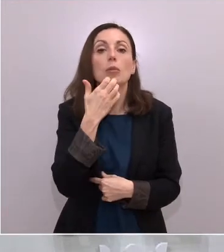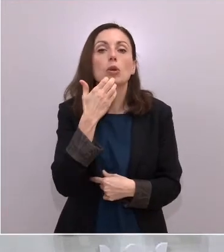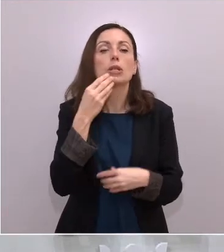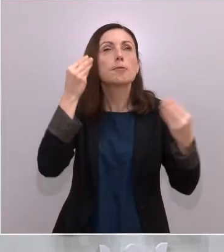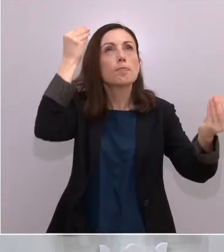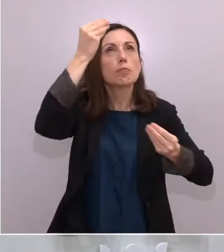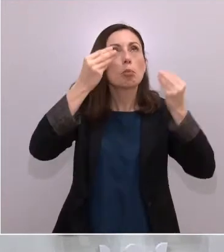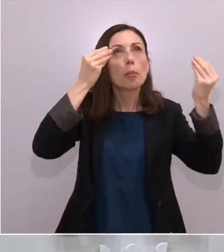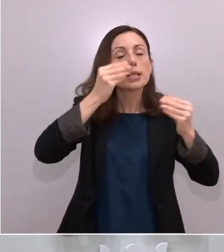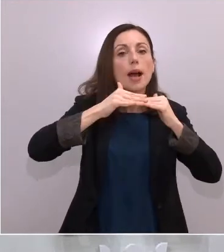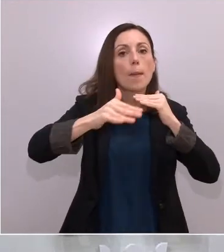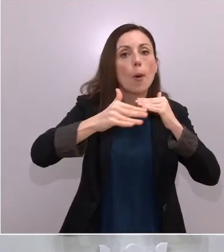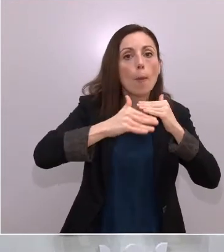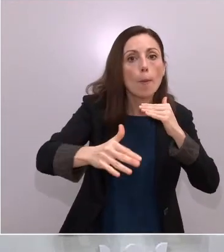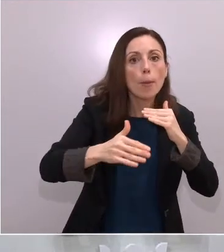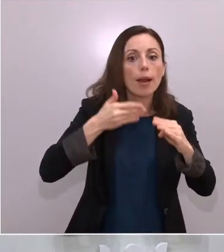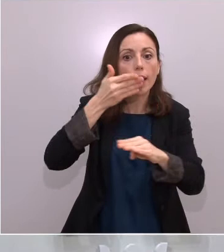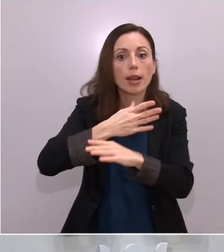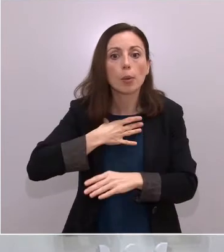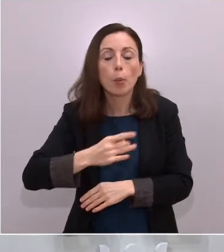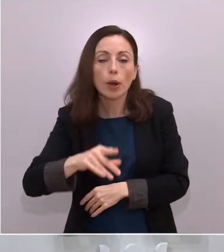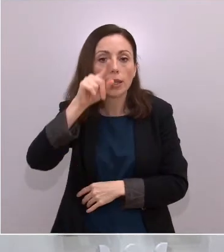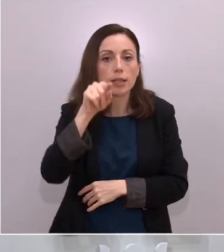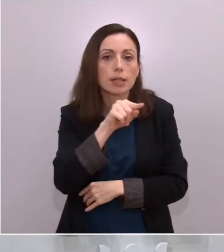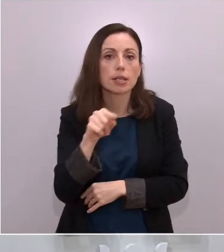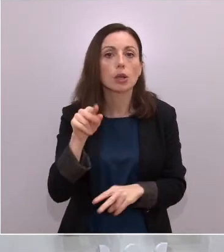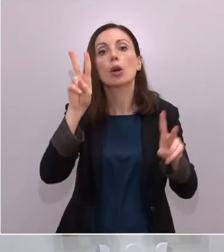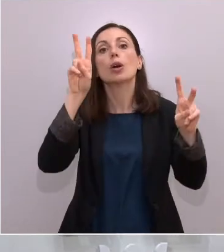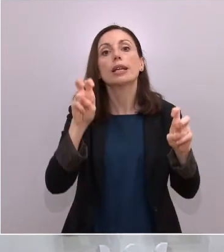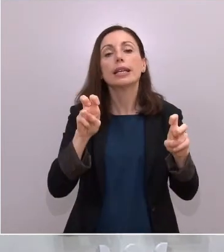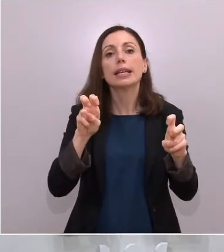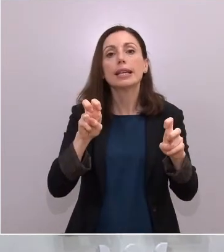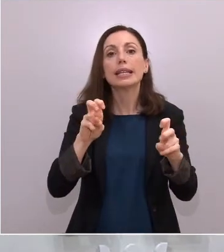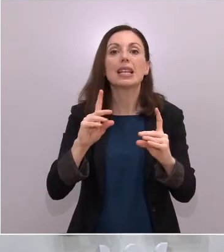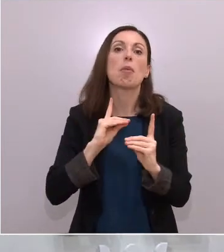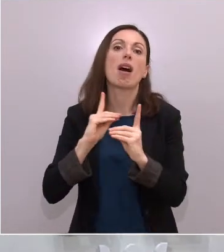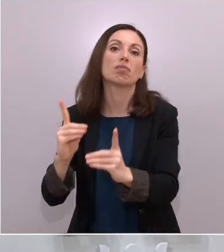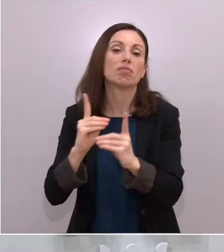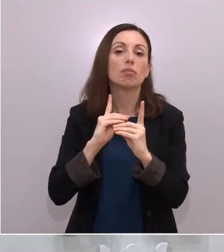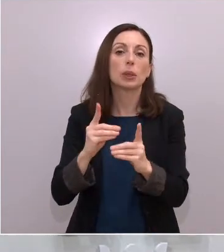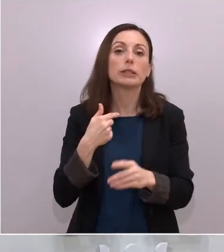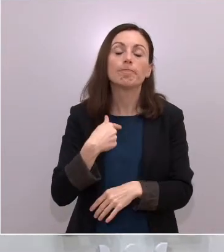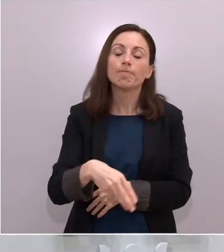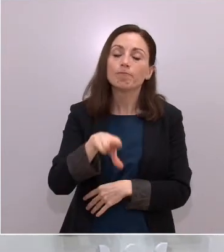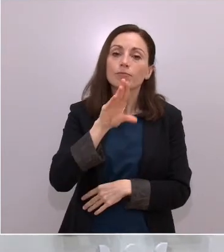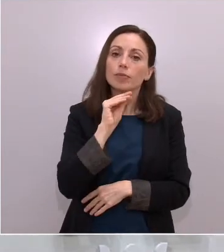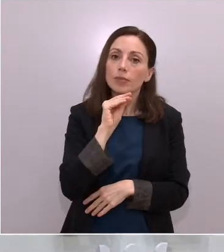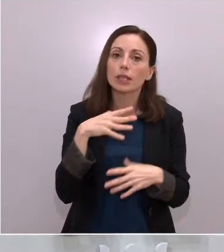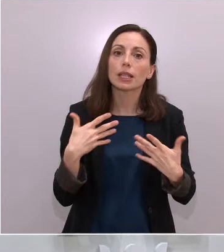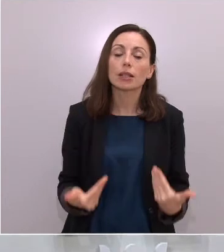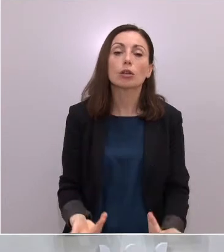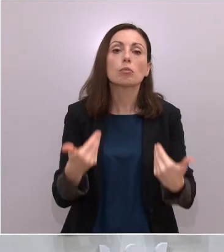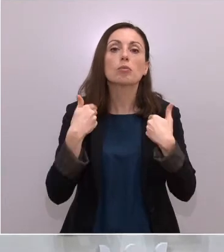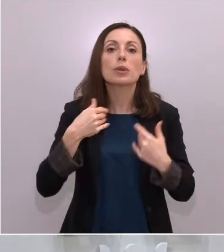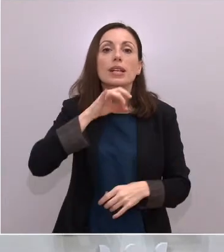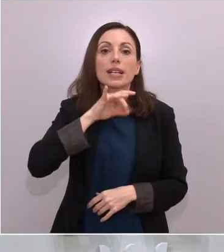planteamos abrir las playas o no abrirlas. Y en cuanto a la limitación de la movilidad, como digo, yo entiendo que es una